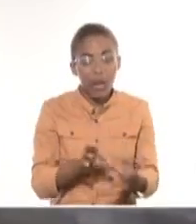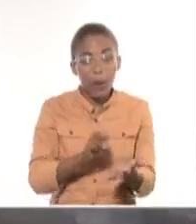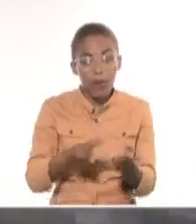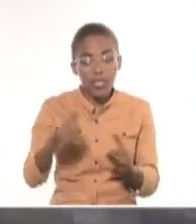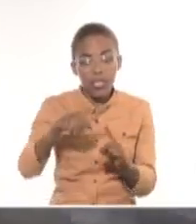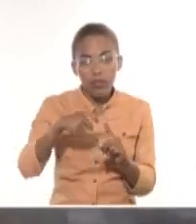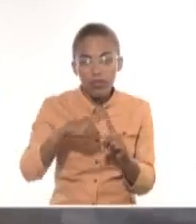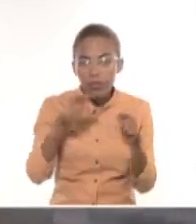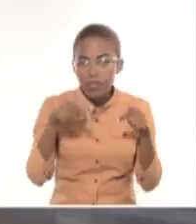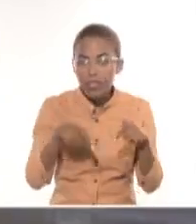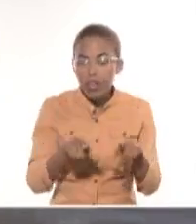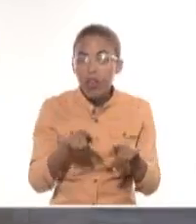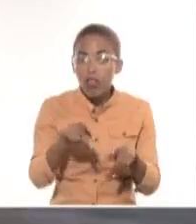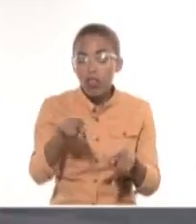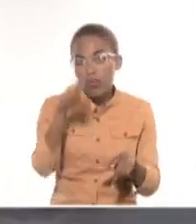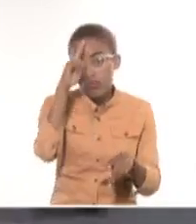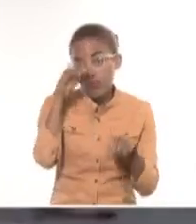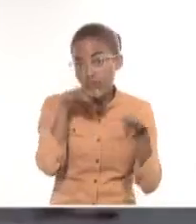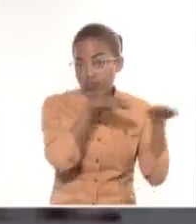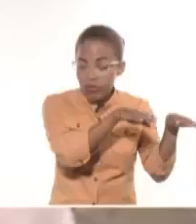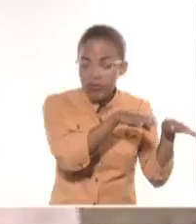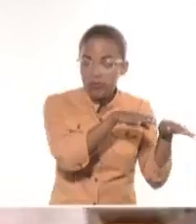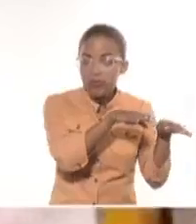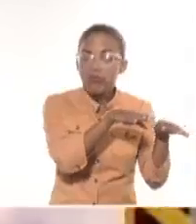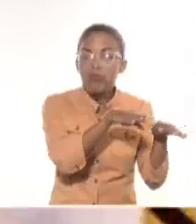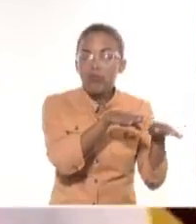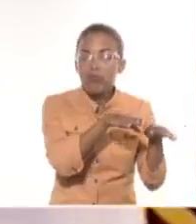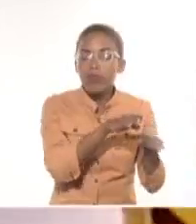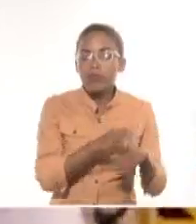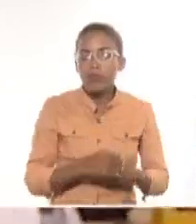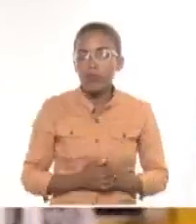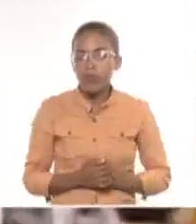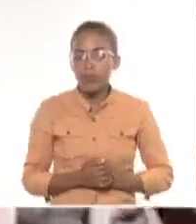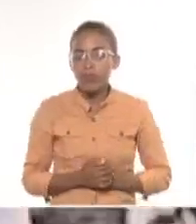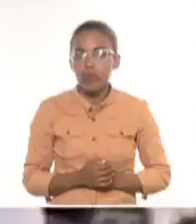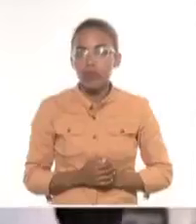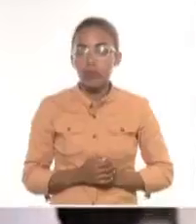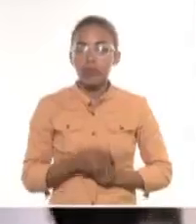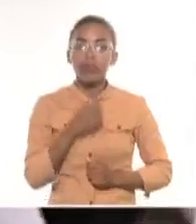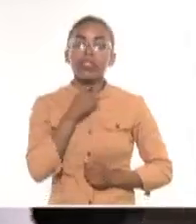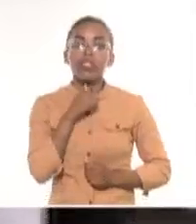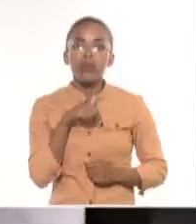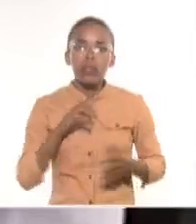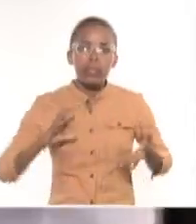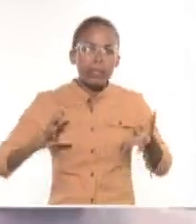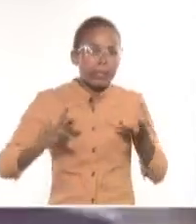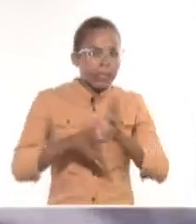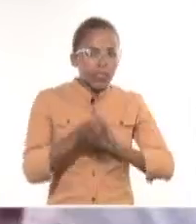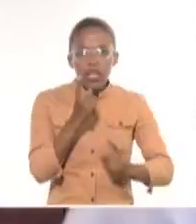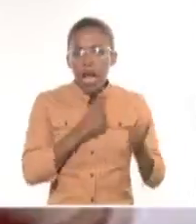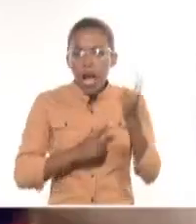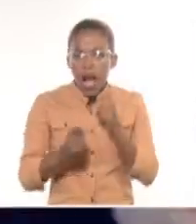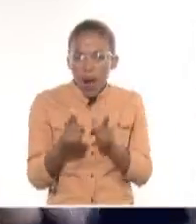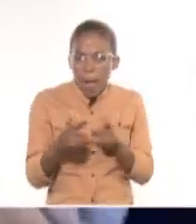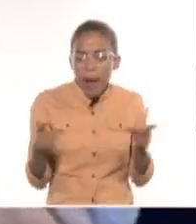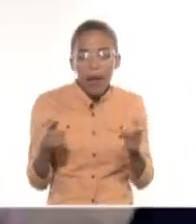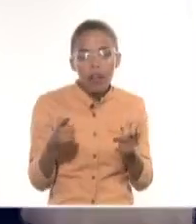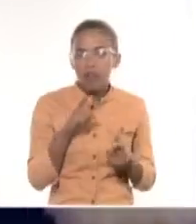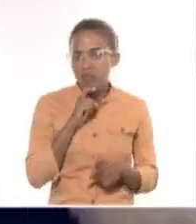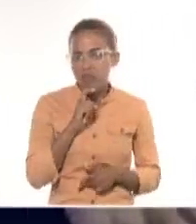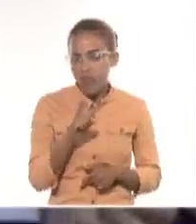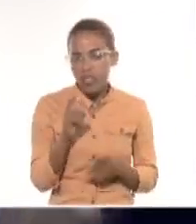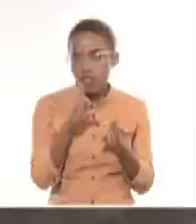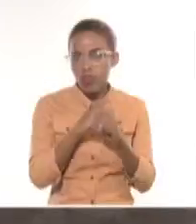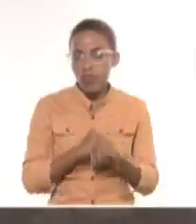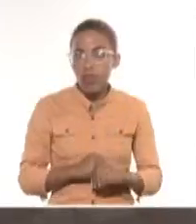estos momentos ingresado, y no tenemos grandes complicaciones. Es la situación de los dos.